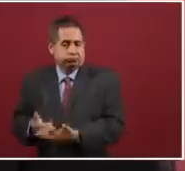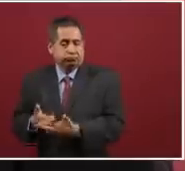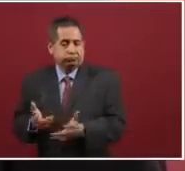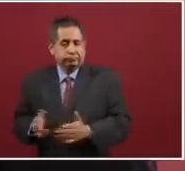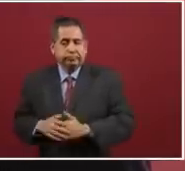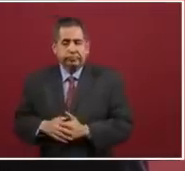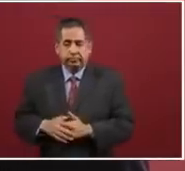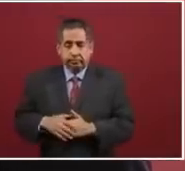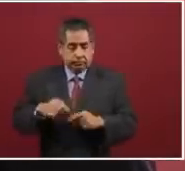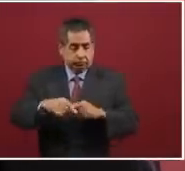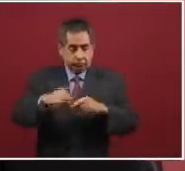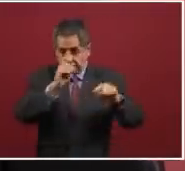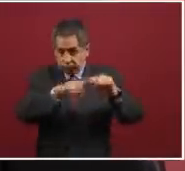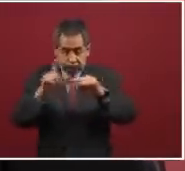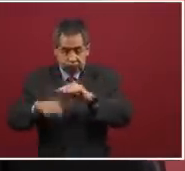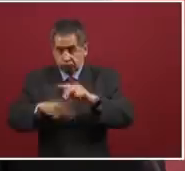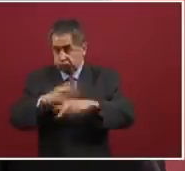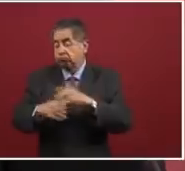y va muy bien.